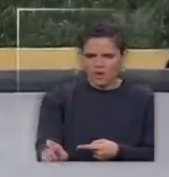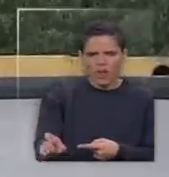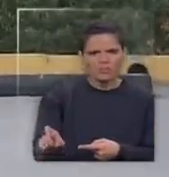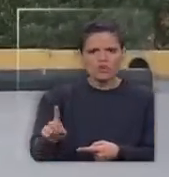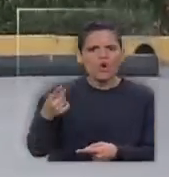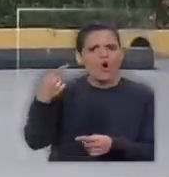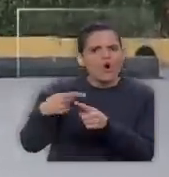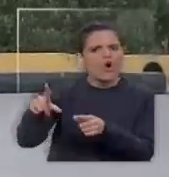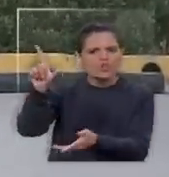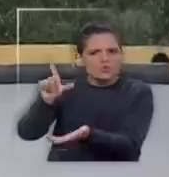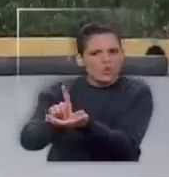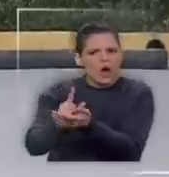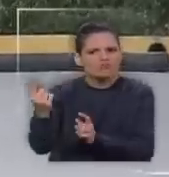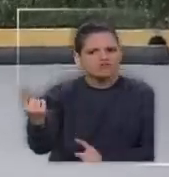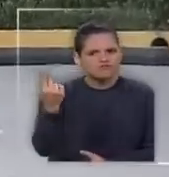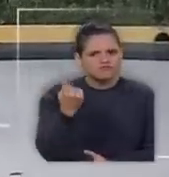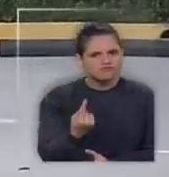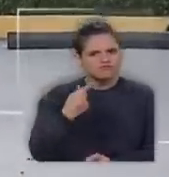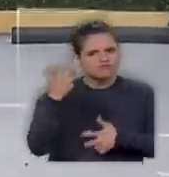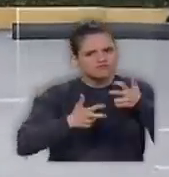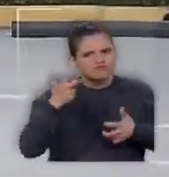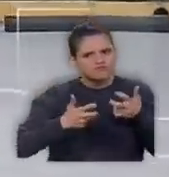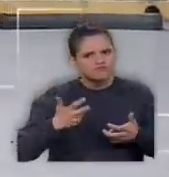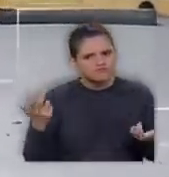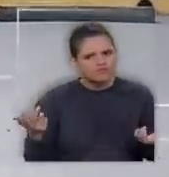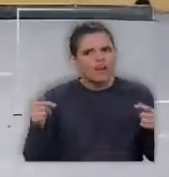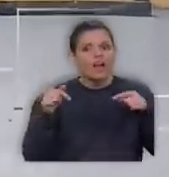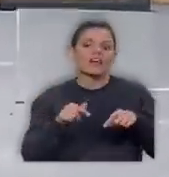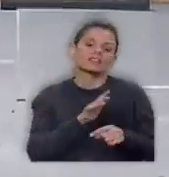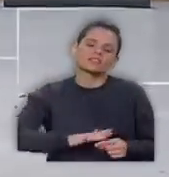afuera. Y entonces, ese es el contexto, muchachos.